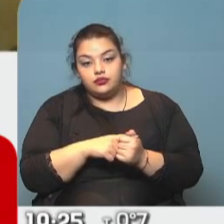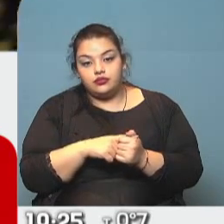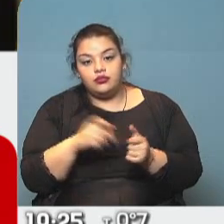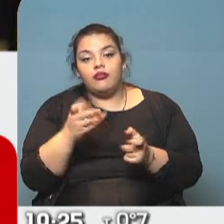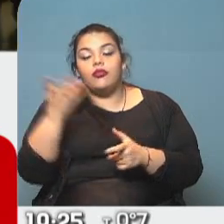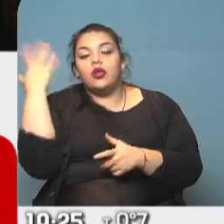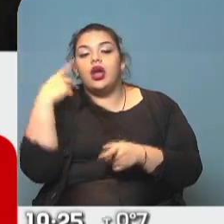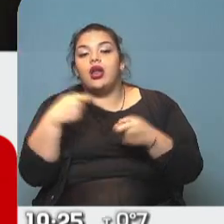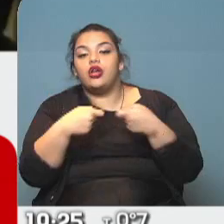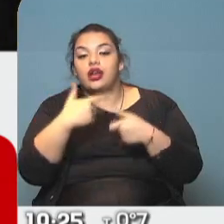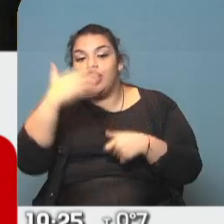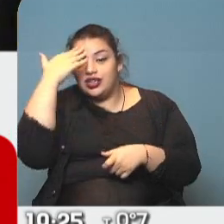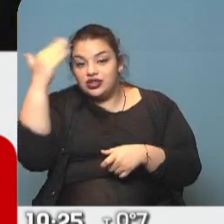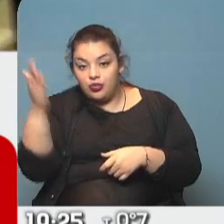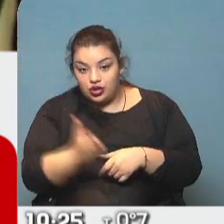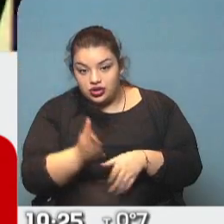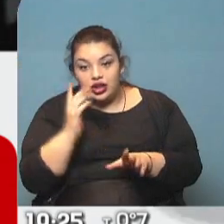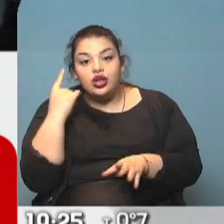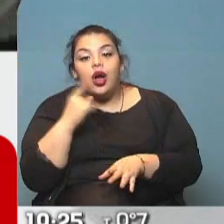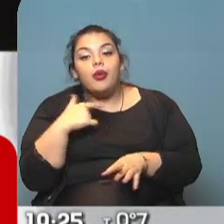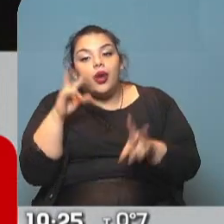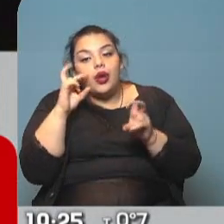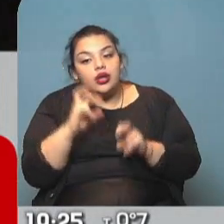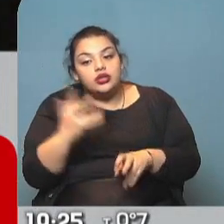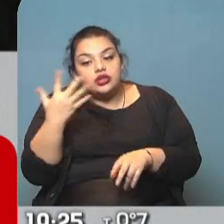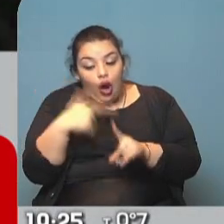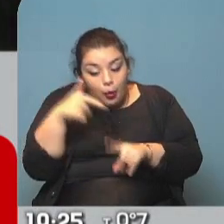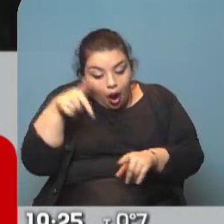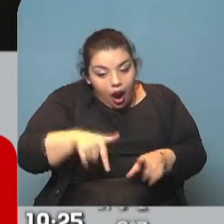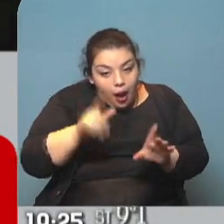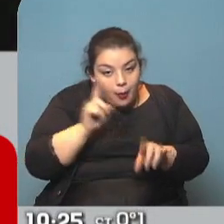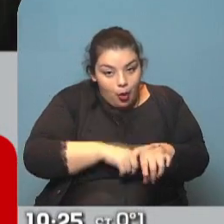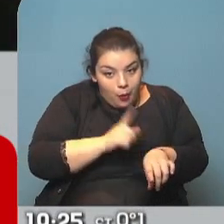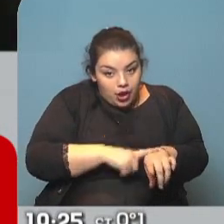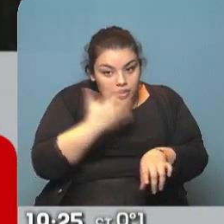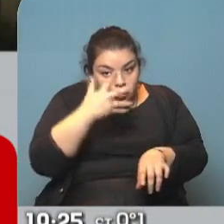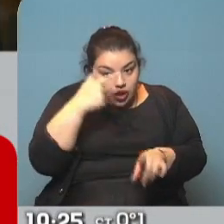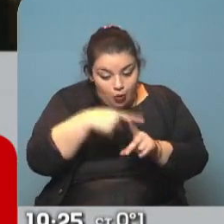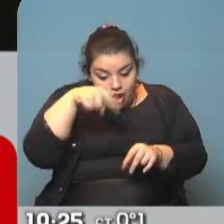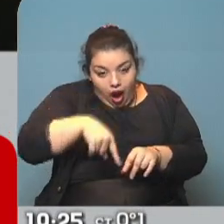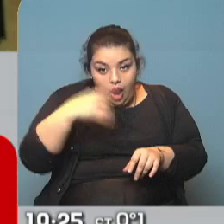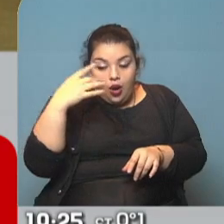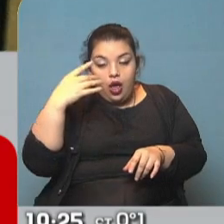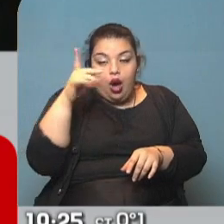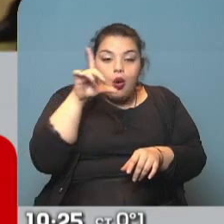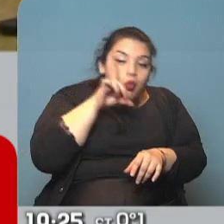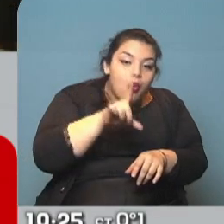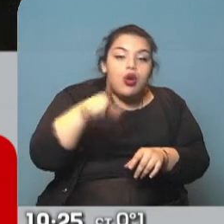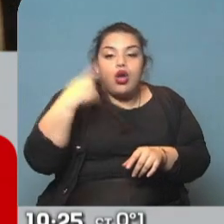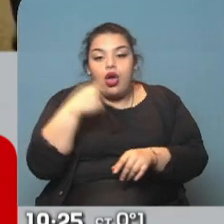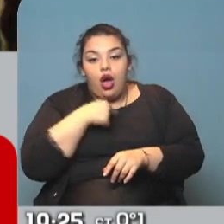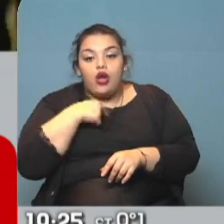el 15% con cláusula de revisión. 5 por ahora, julio y agosto, porque esa cláusula de revisión va a llegar en septiembre y ahí va a haber un porcentaje más. Y hay que ver lo que